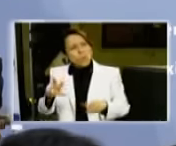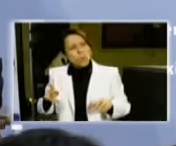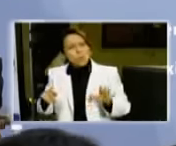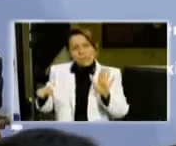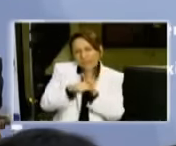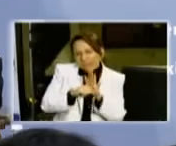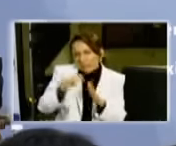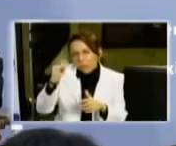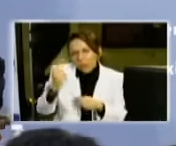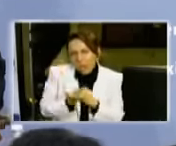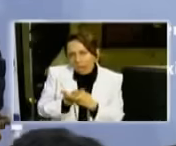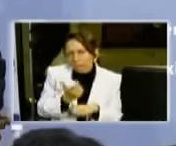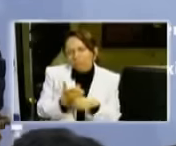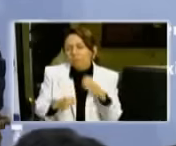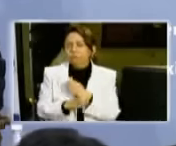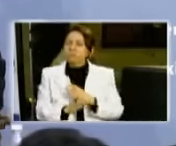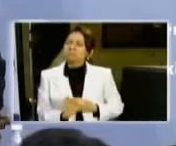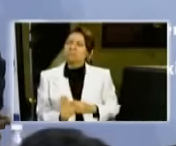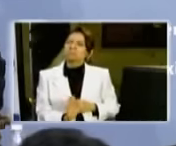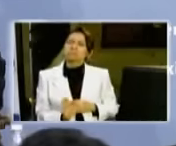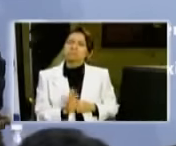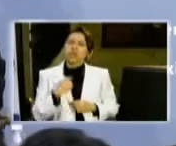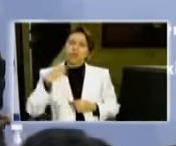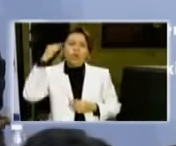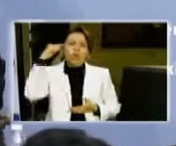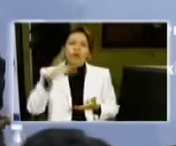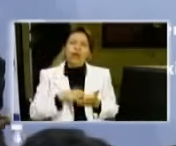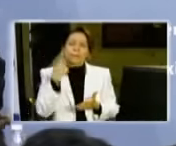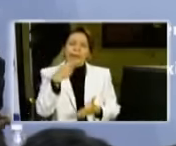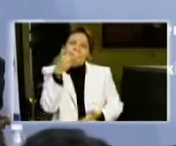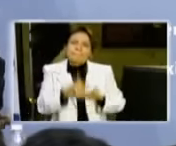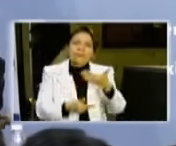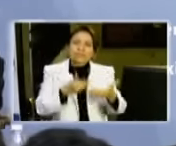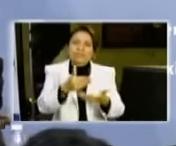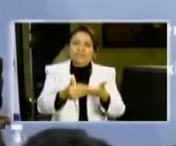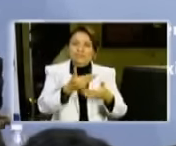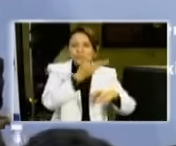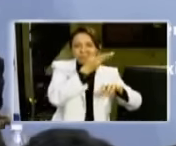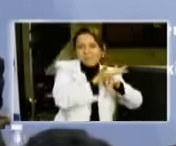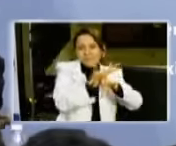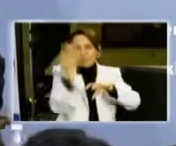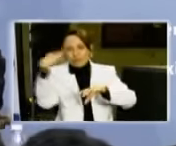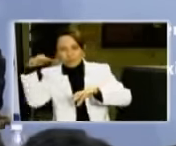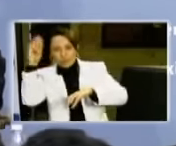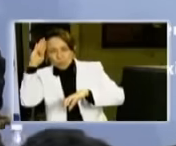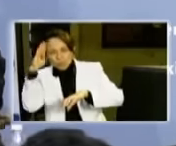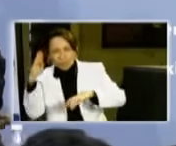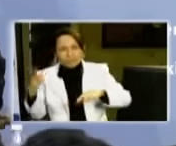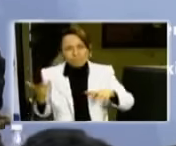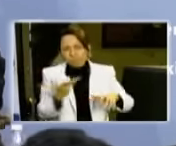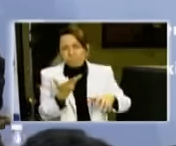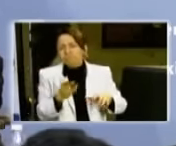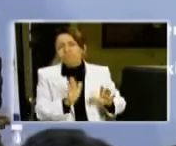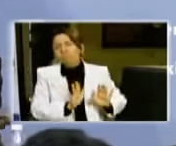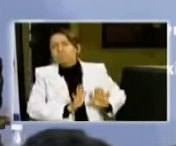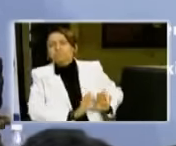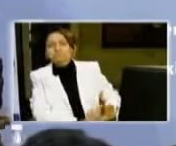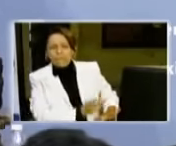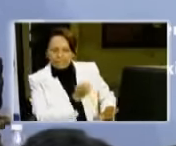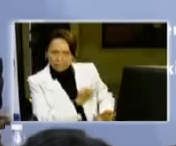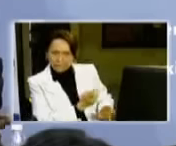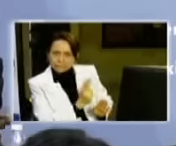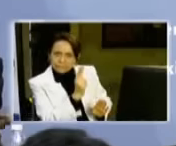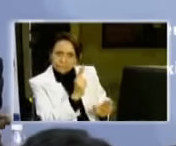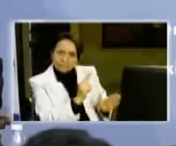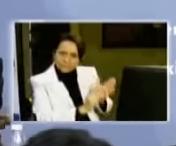manera el nuevo proceso entre Cuba y Estados Unidos. Creo que son cosas que son paralelas y que no están vinculadas unas